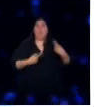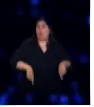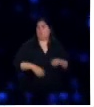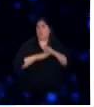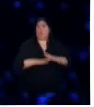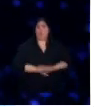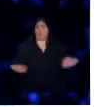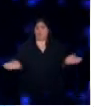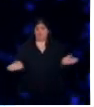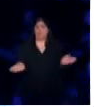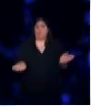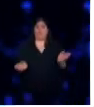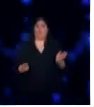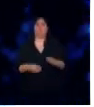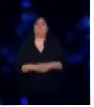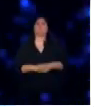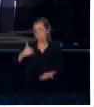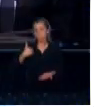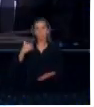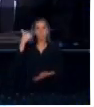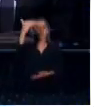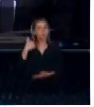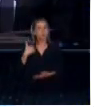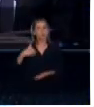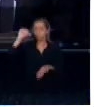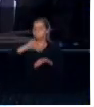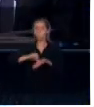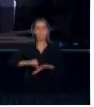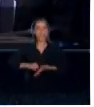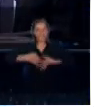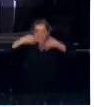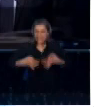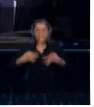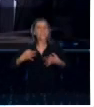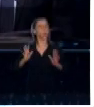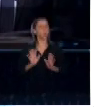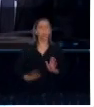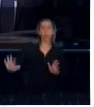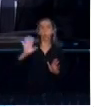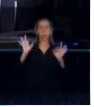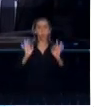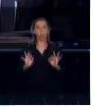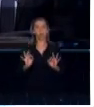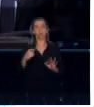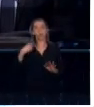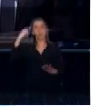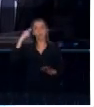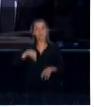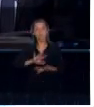Córdoba. Estaba el gobernador electo de Córdoba, Martín Yarzora, y el gobernador electo de Santa Fe, Maxi